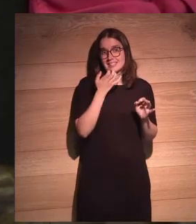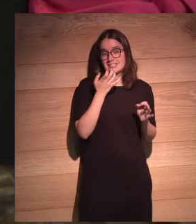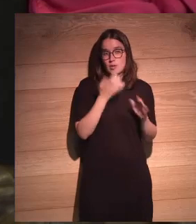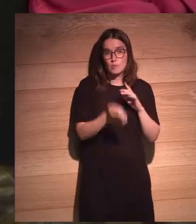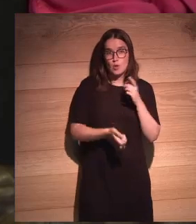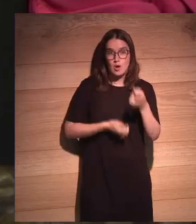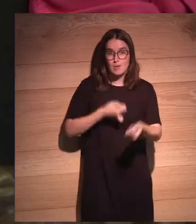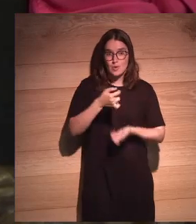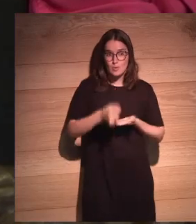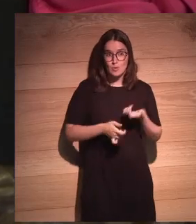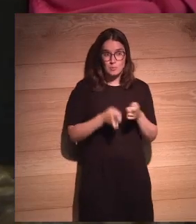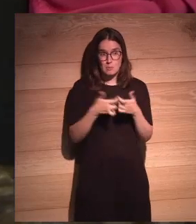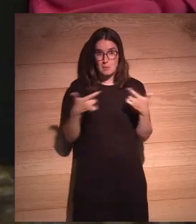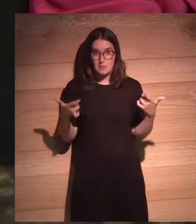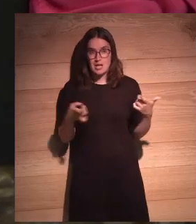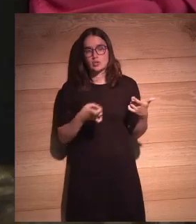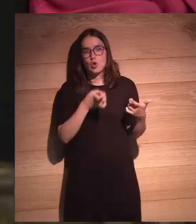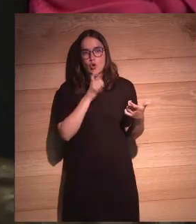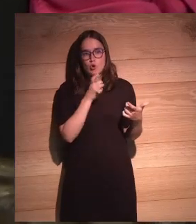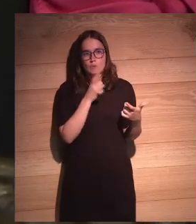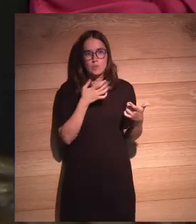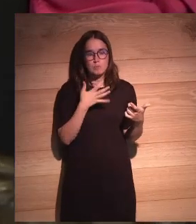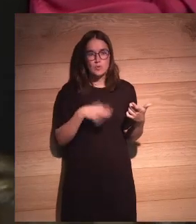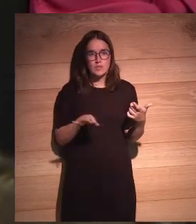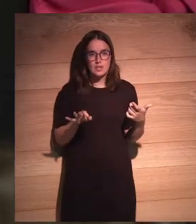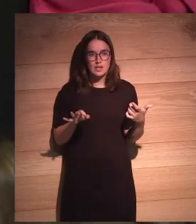van implementando poco a poco, cómo poder